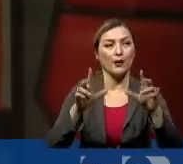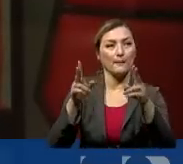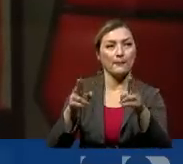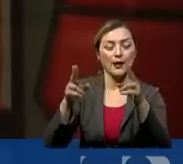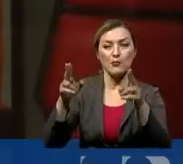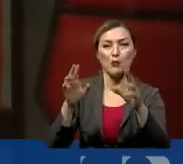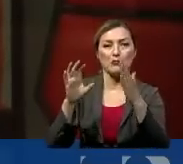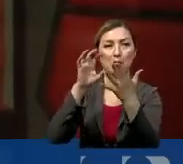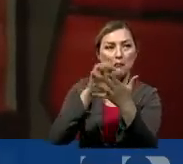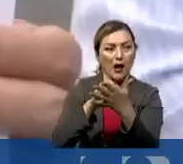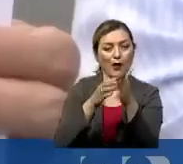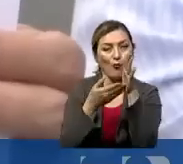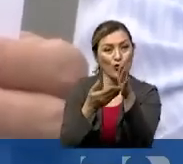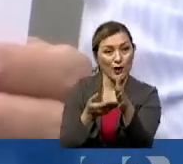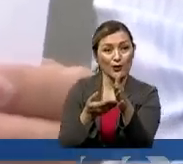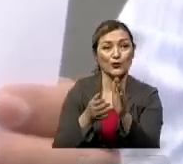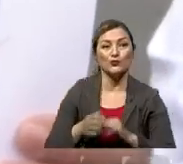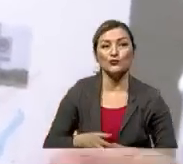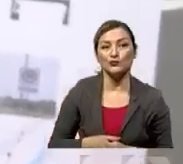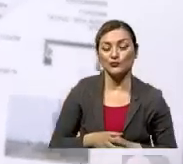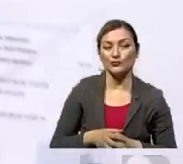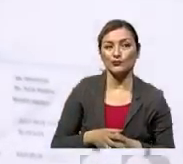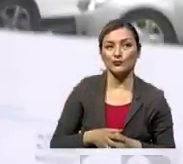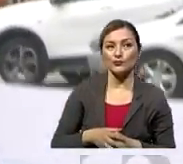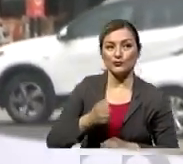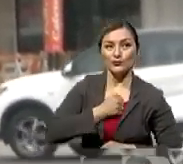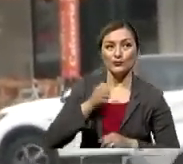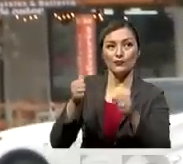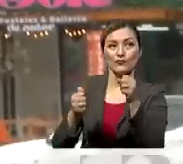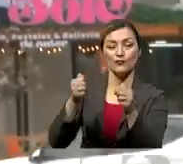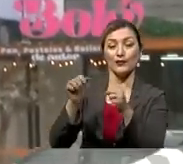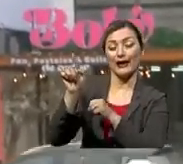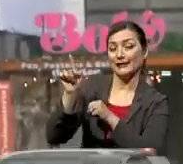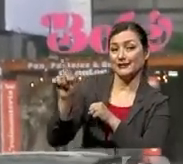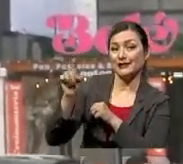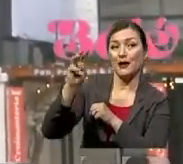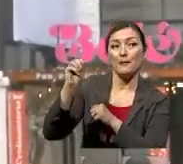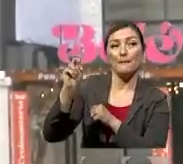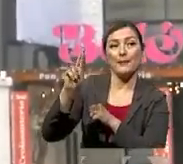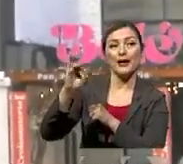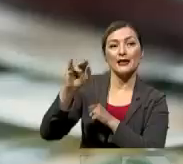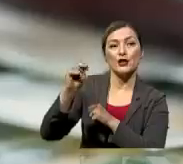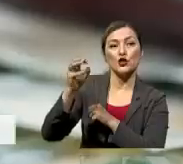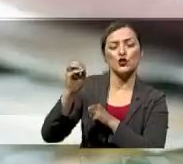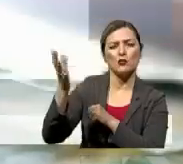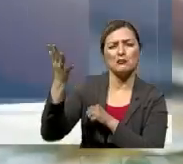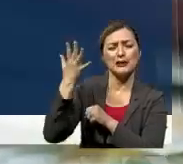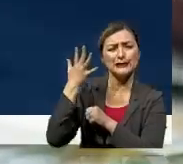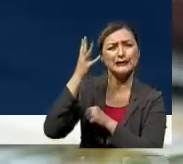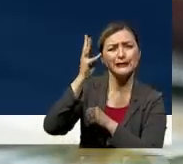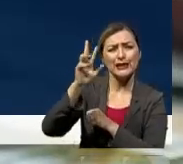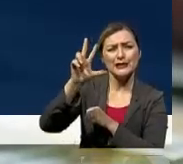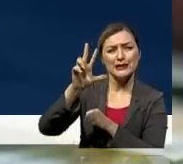La misma marca, es del mismo modelo. El dueño del vehículo, Fabricio Mariño, cuenta que ya son más de